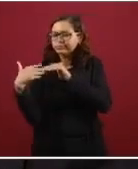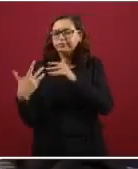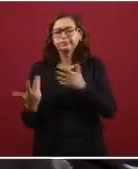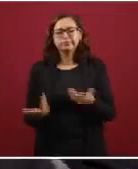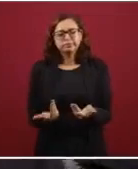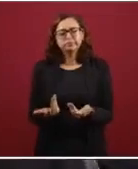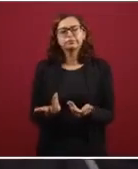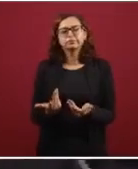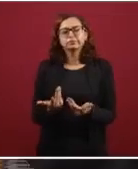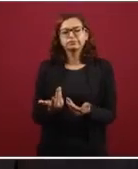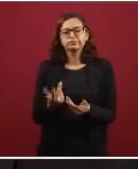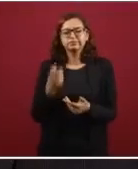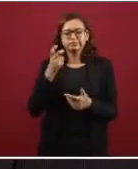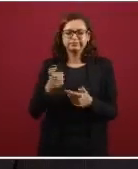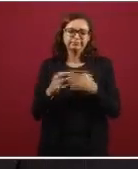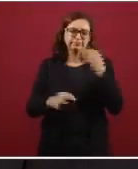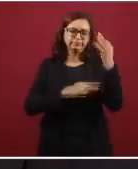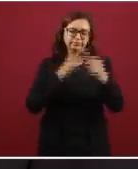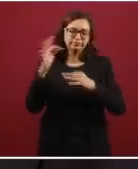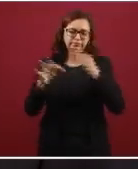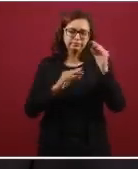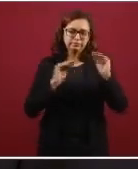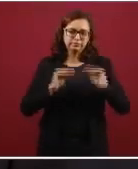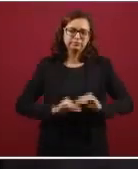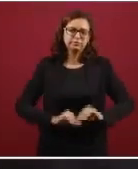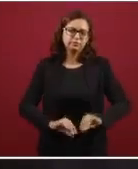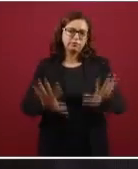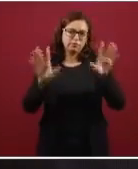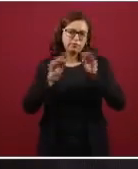Eso es lo que se va a fomentar. Entonces,